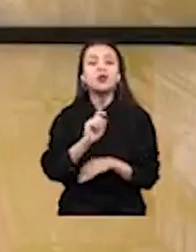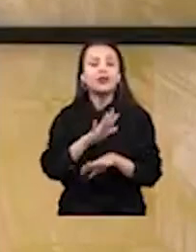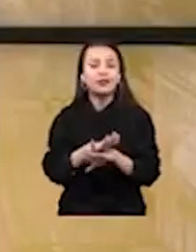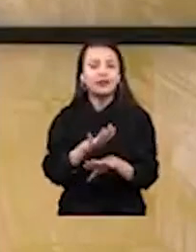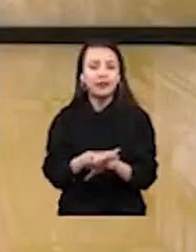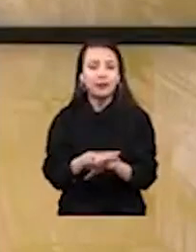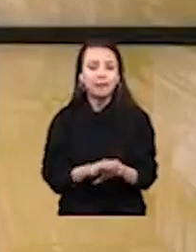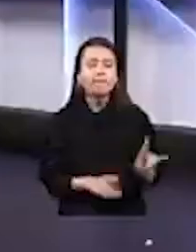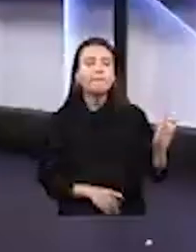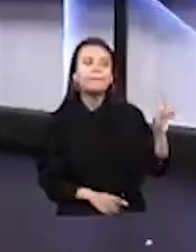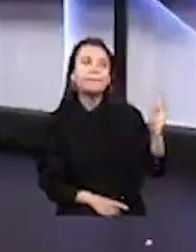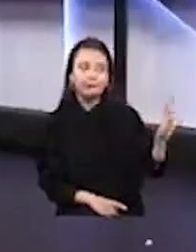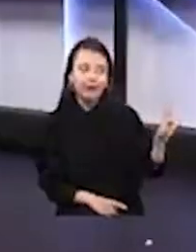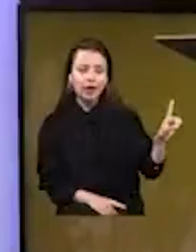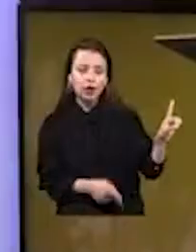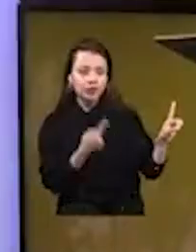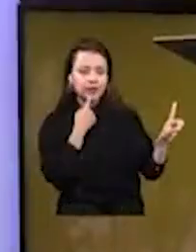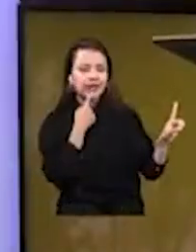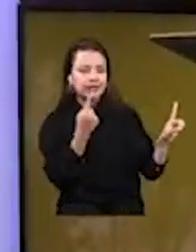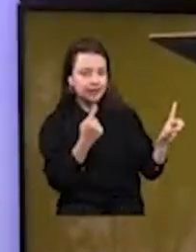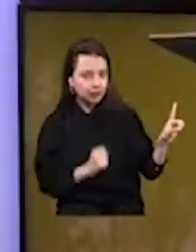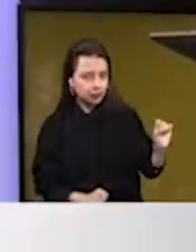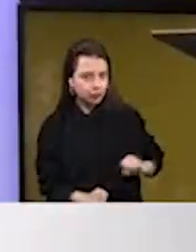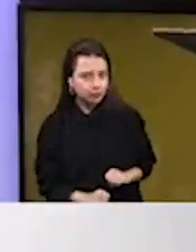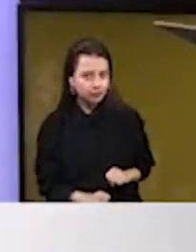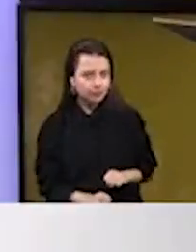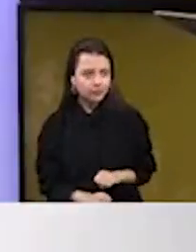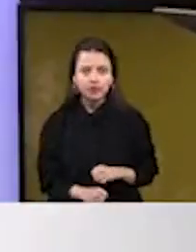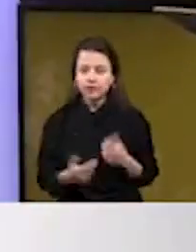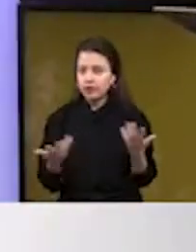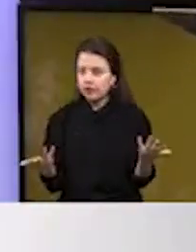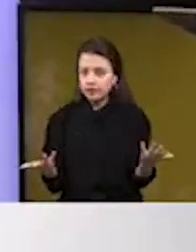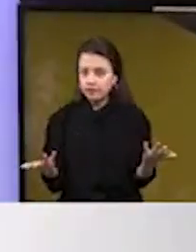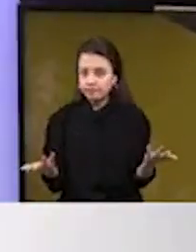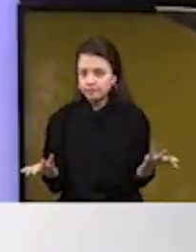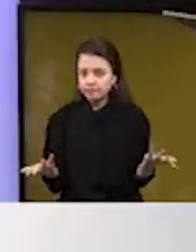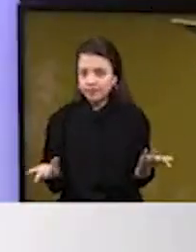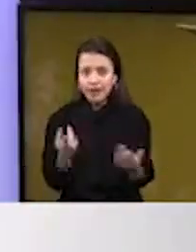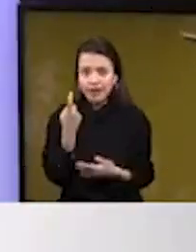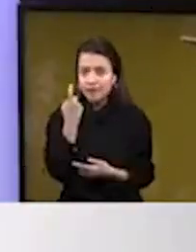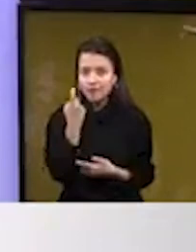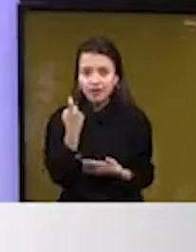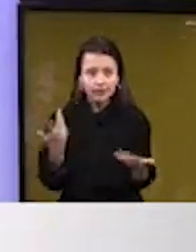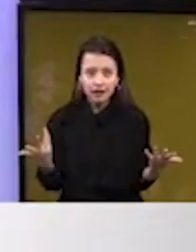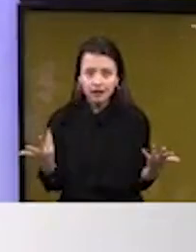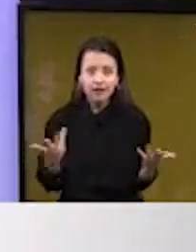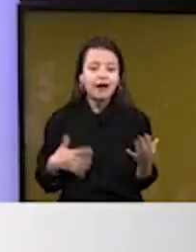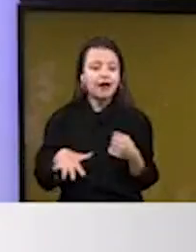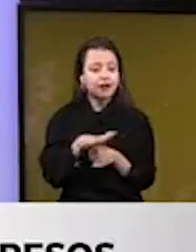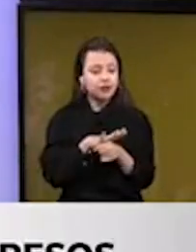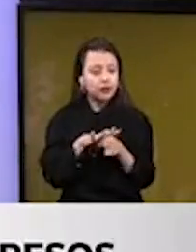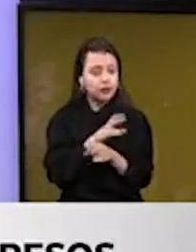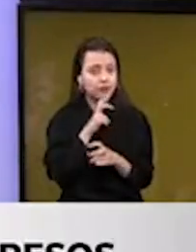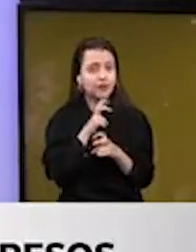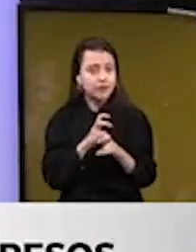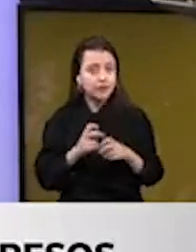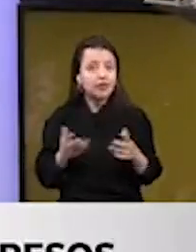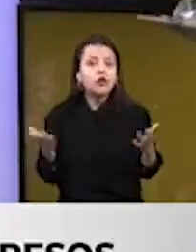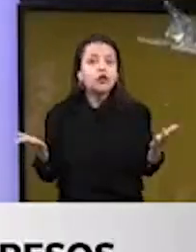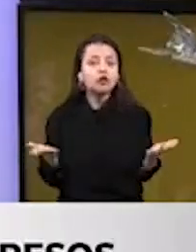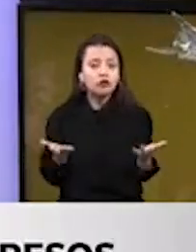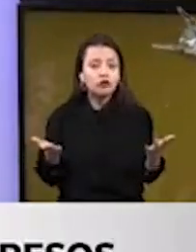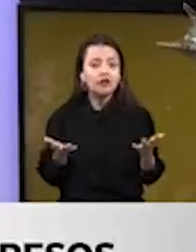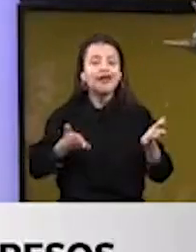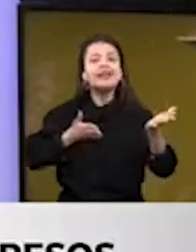Ya se los adelantábamos. Esto era prácticamente lo que le faltaba a toda esta difícil situación que se vive en materia